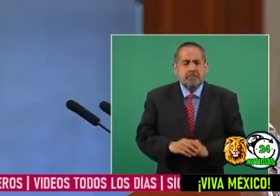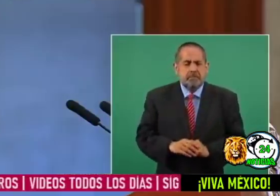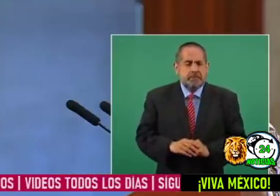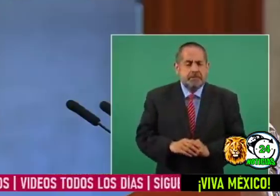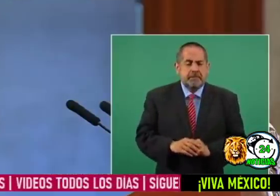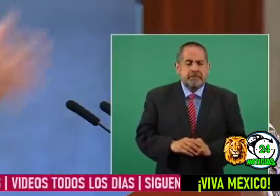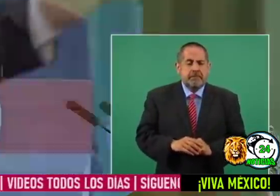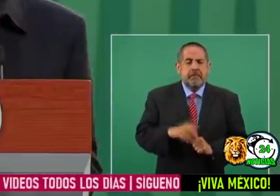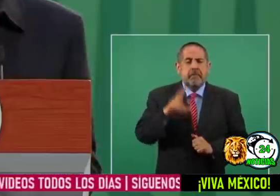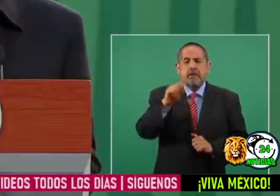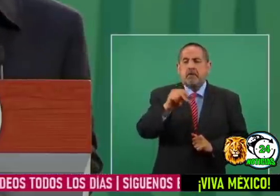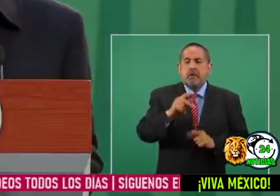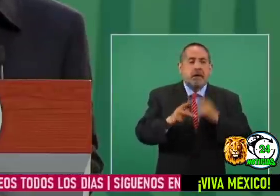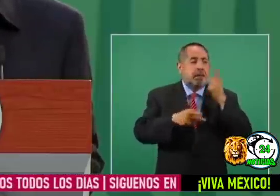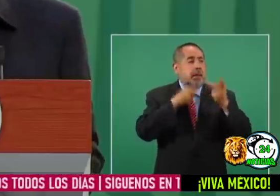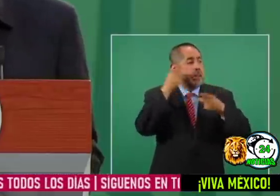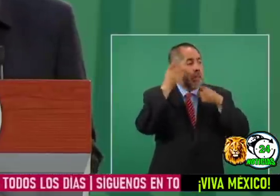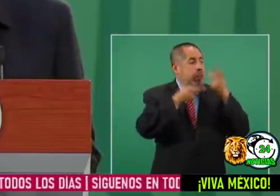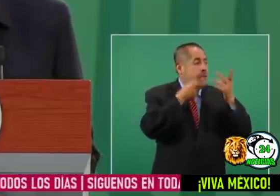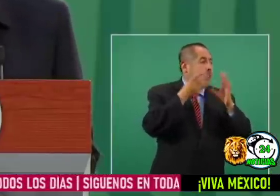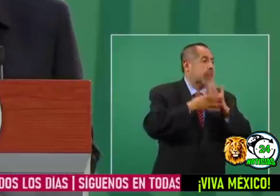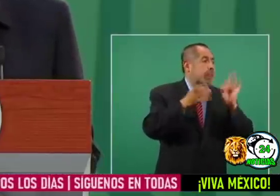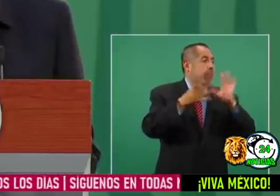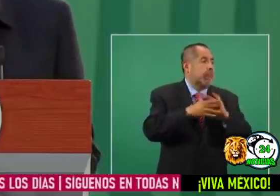No la campaña mediática.